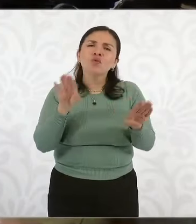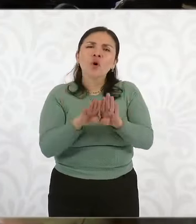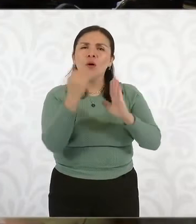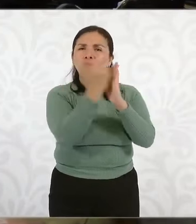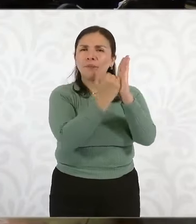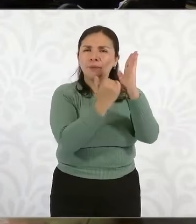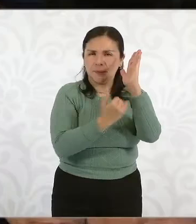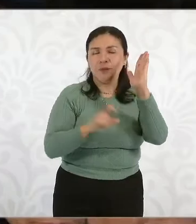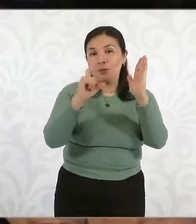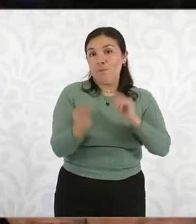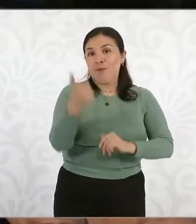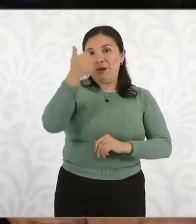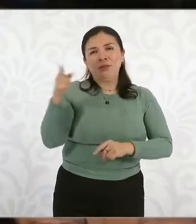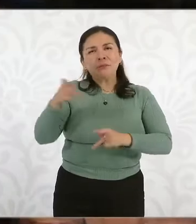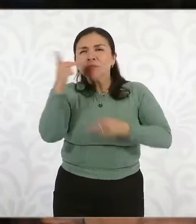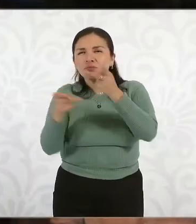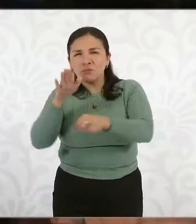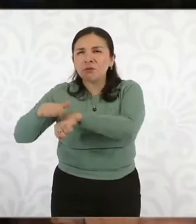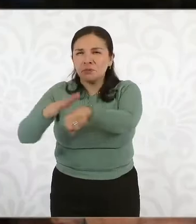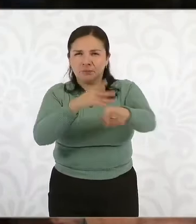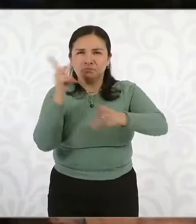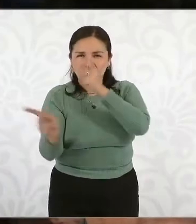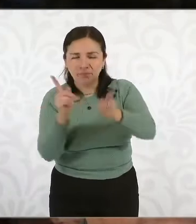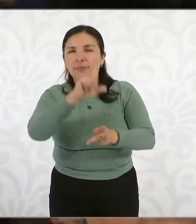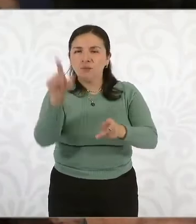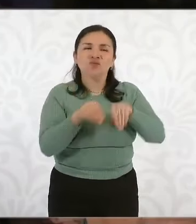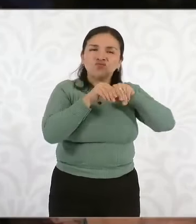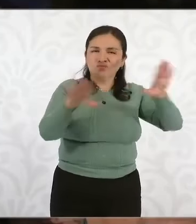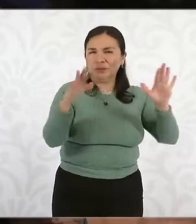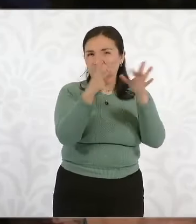después de la consulta a la que convocó, y en esta